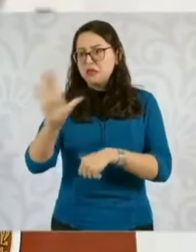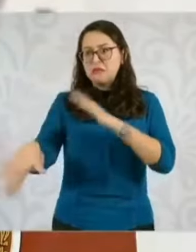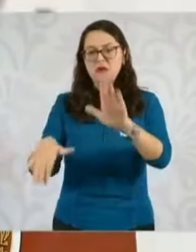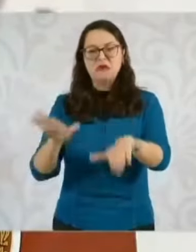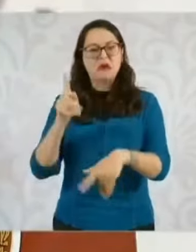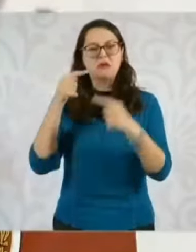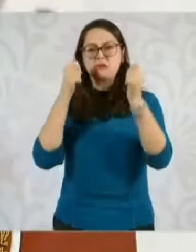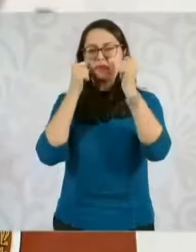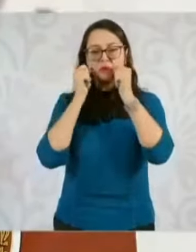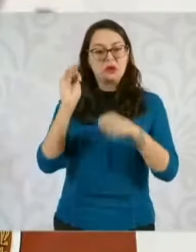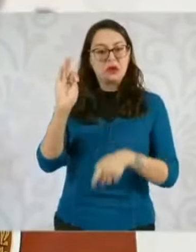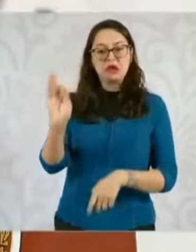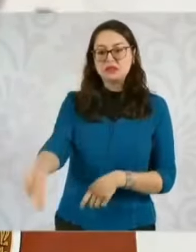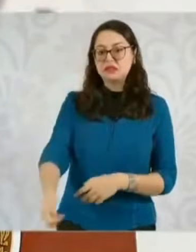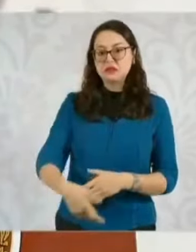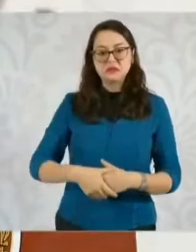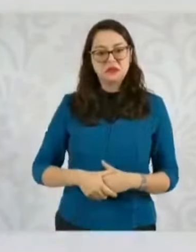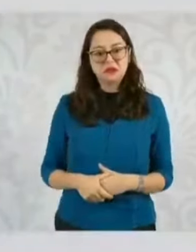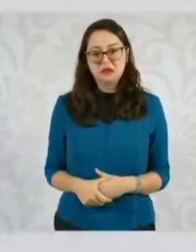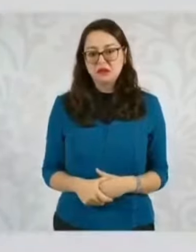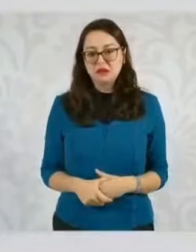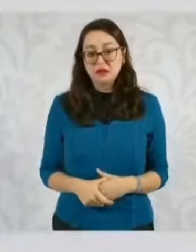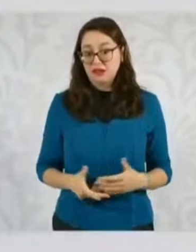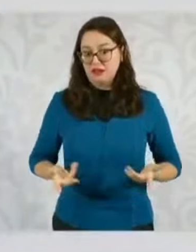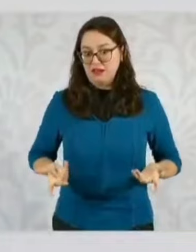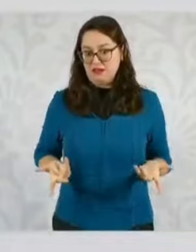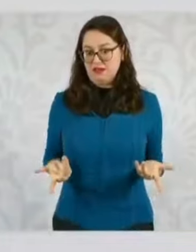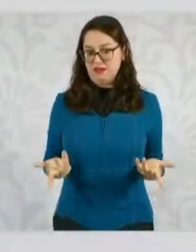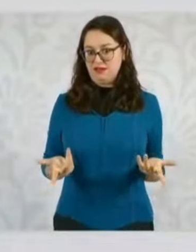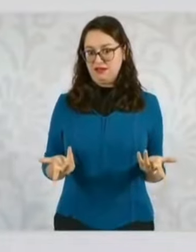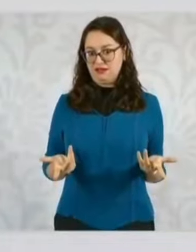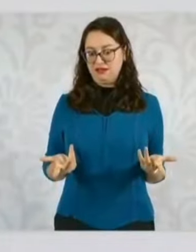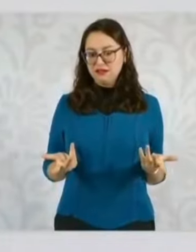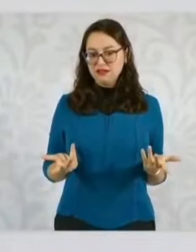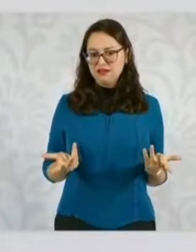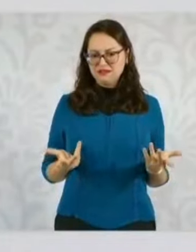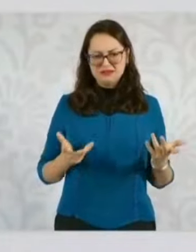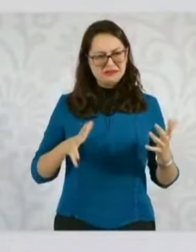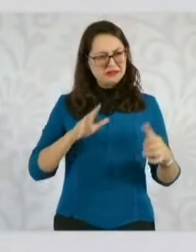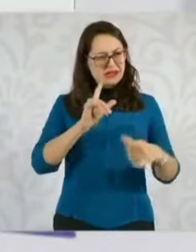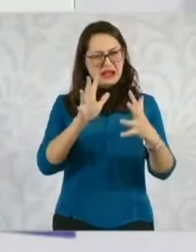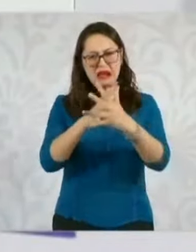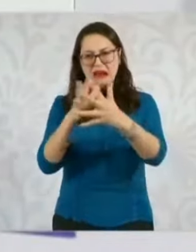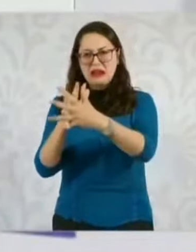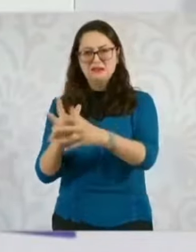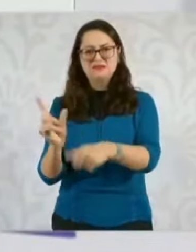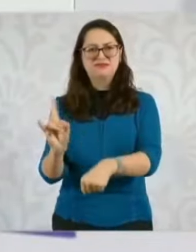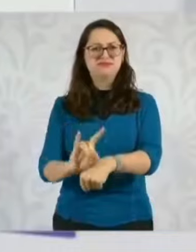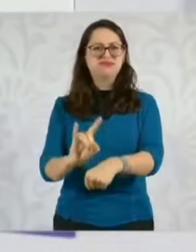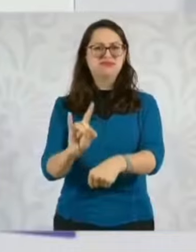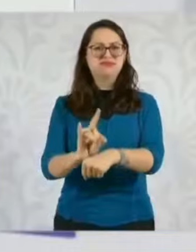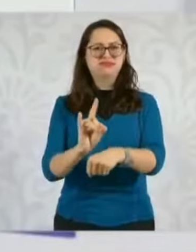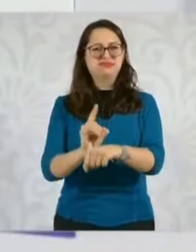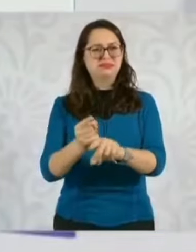Hoy se sabe que quien estaba al mando de esa